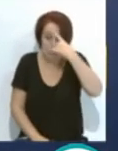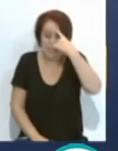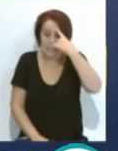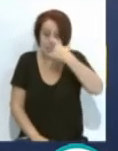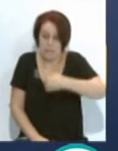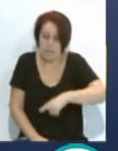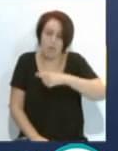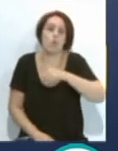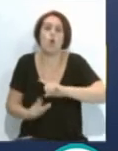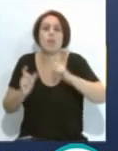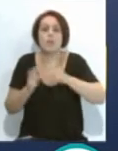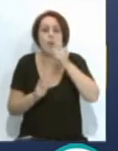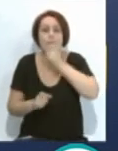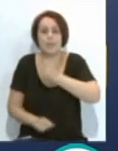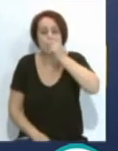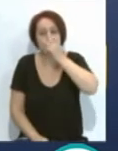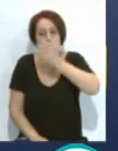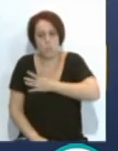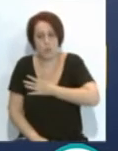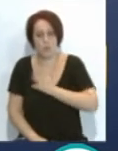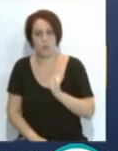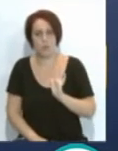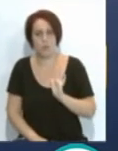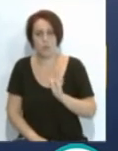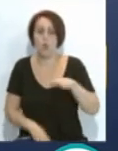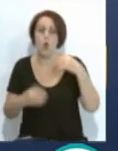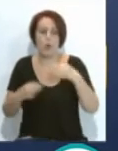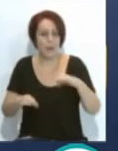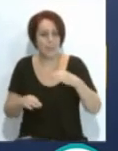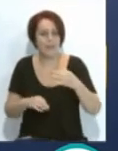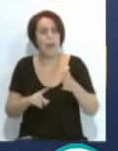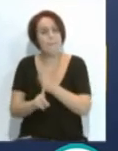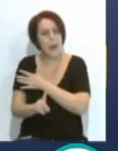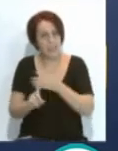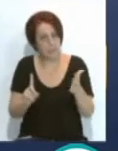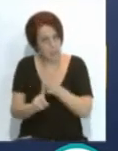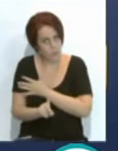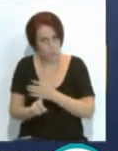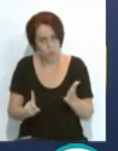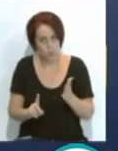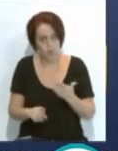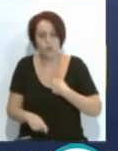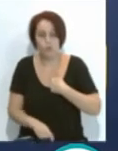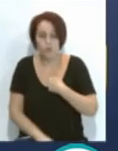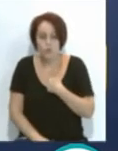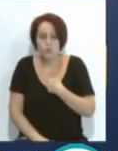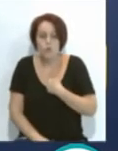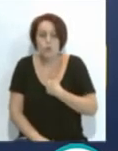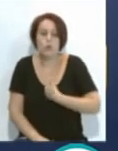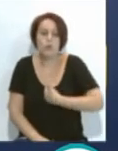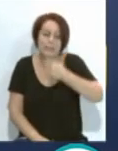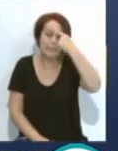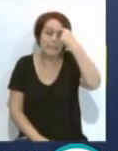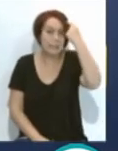el colectivo arbitral, que está que normalmente es maltratado. Normalmente estoy